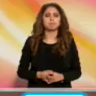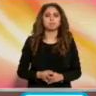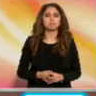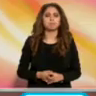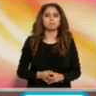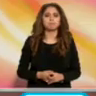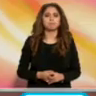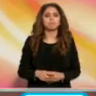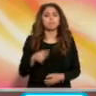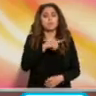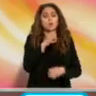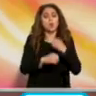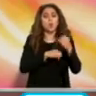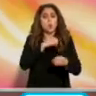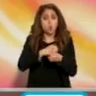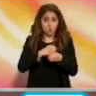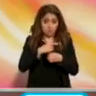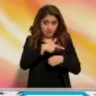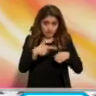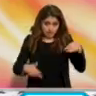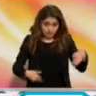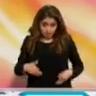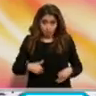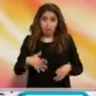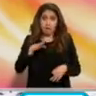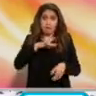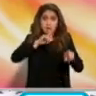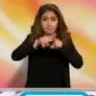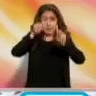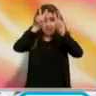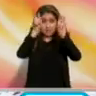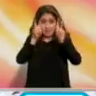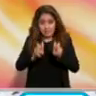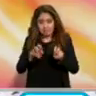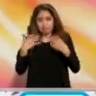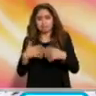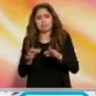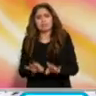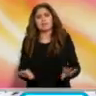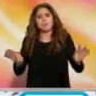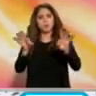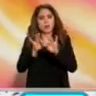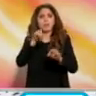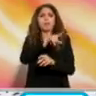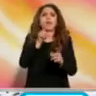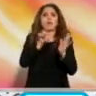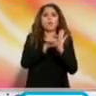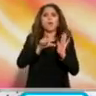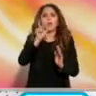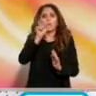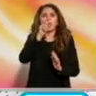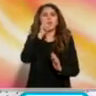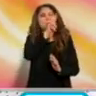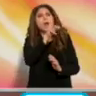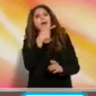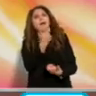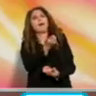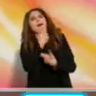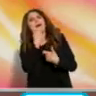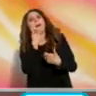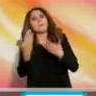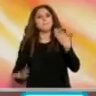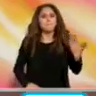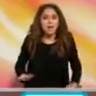importantes, pero también te divierte porque es cómica, Sí. y a la vez hay bailes porque tenemos coreografías rusas